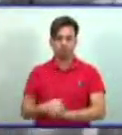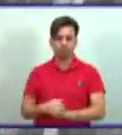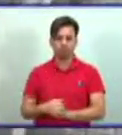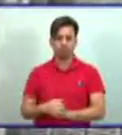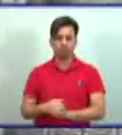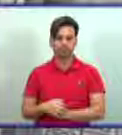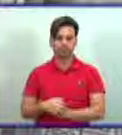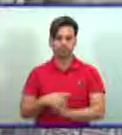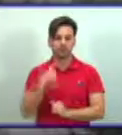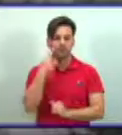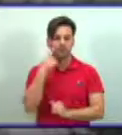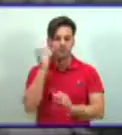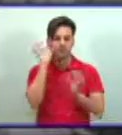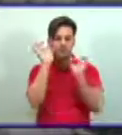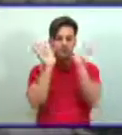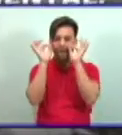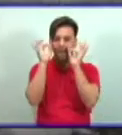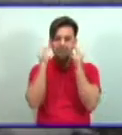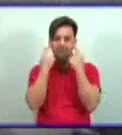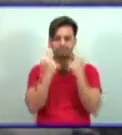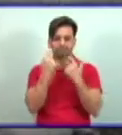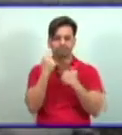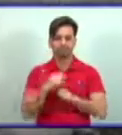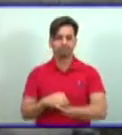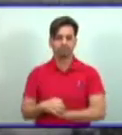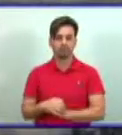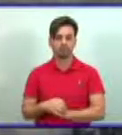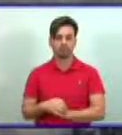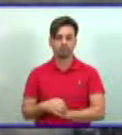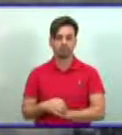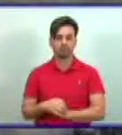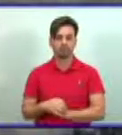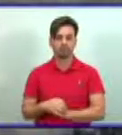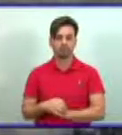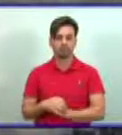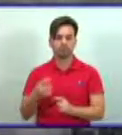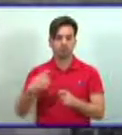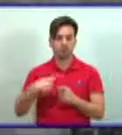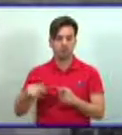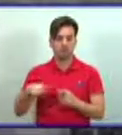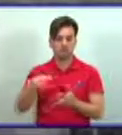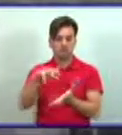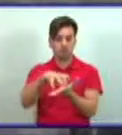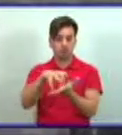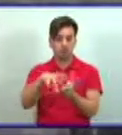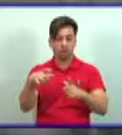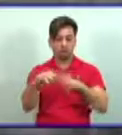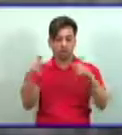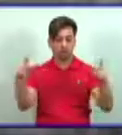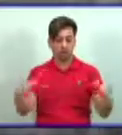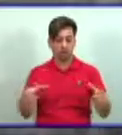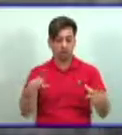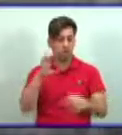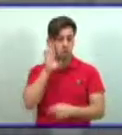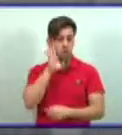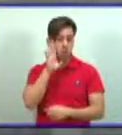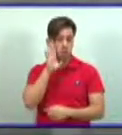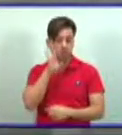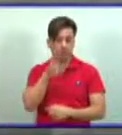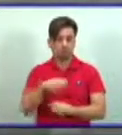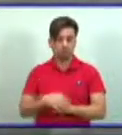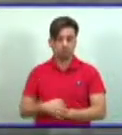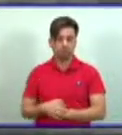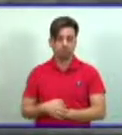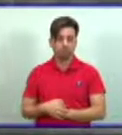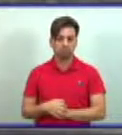tiene múltiples perjuicios. Boinas de contaminación en grandes ciudades. Esto se produce sobre todo en aquellas ciudades que no